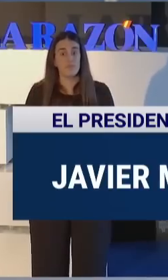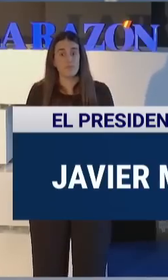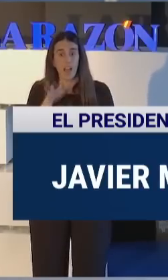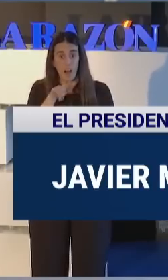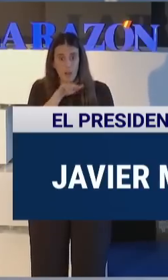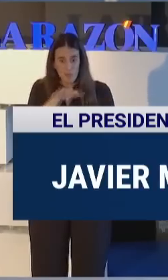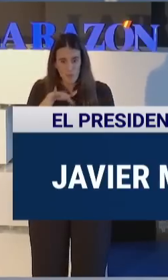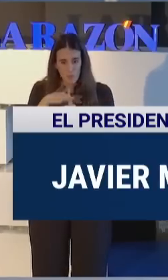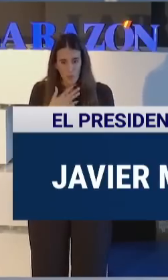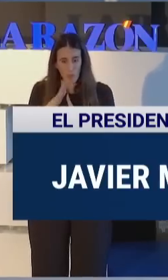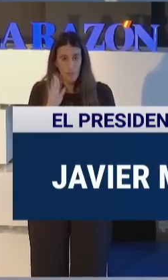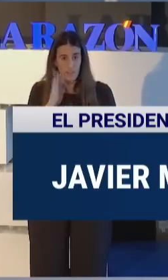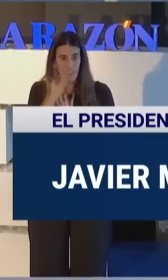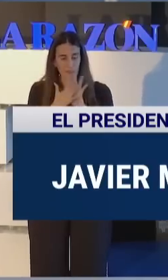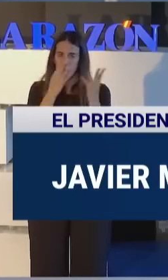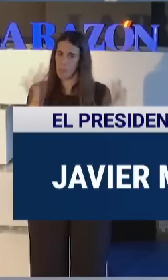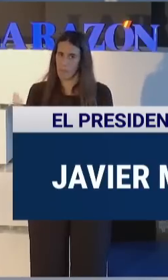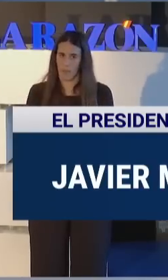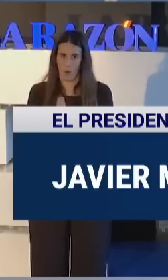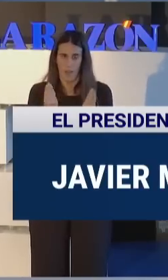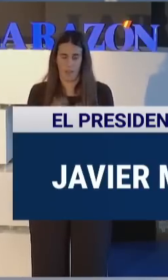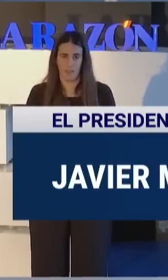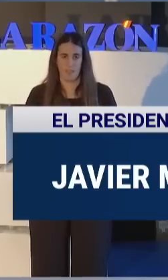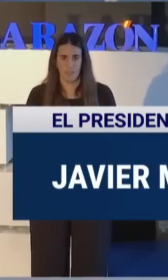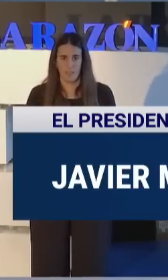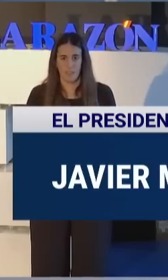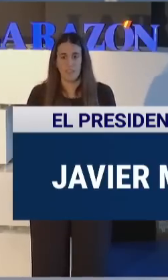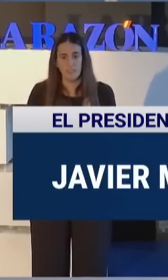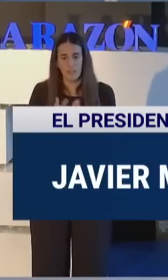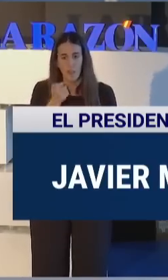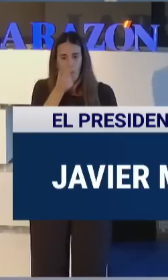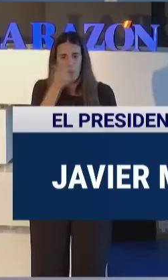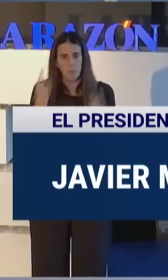mejorando eso. Entonces, eso es un componente, digamos, que va a recomponer.